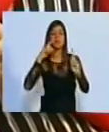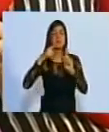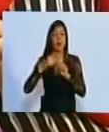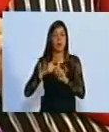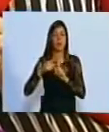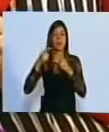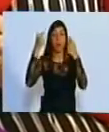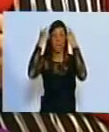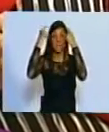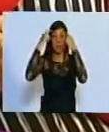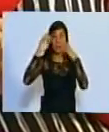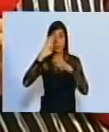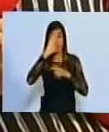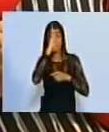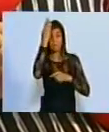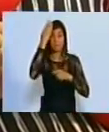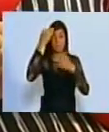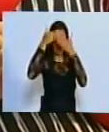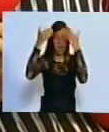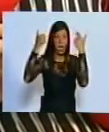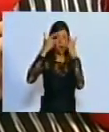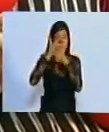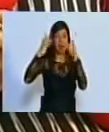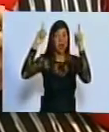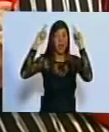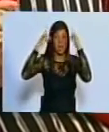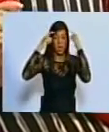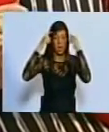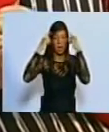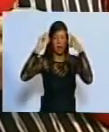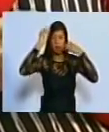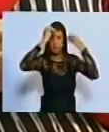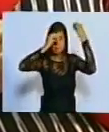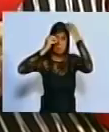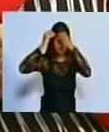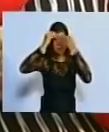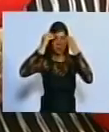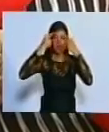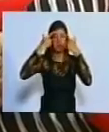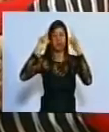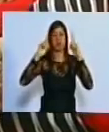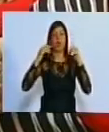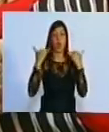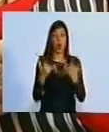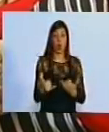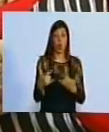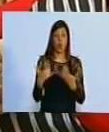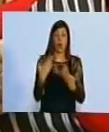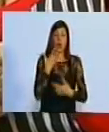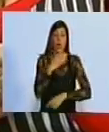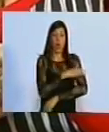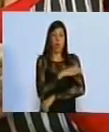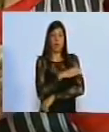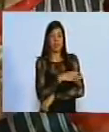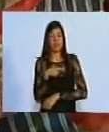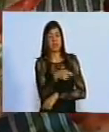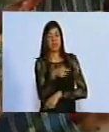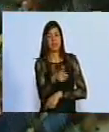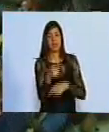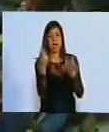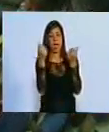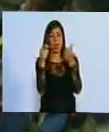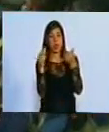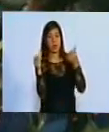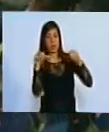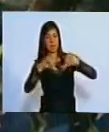la memoria, abriendo las mentes a la reflexión crítica. Hoy nos enfrentamos a una guerra económica. Debemos asumirla